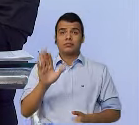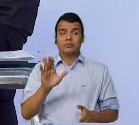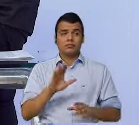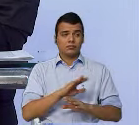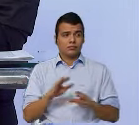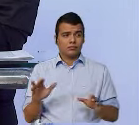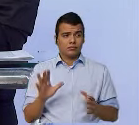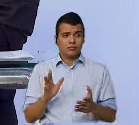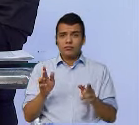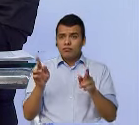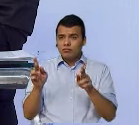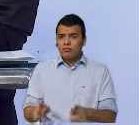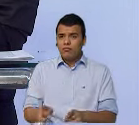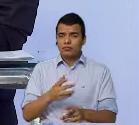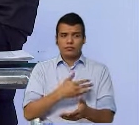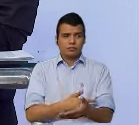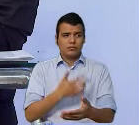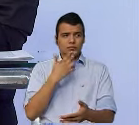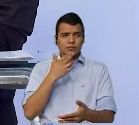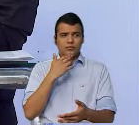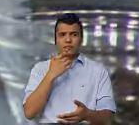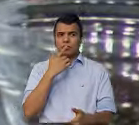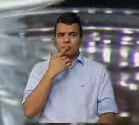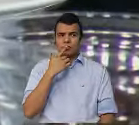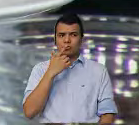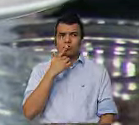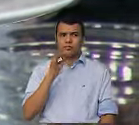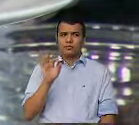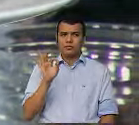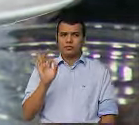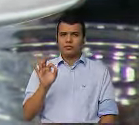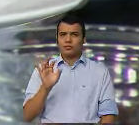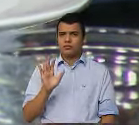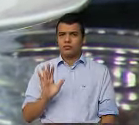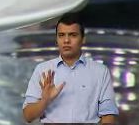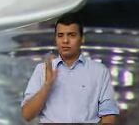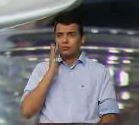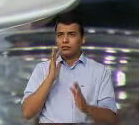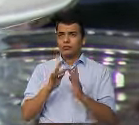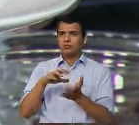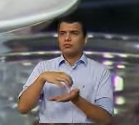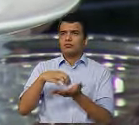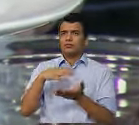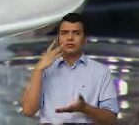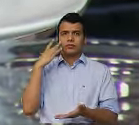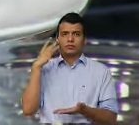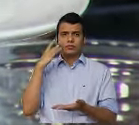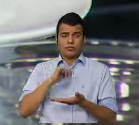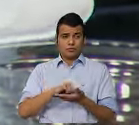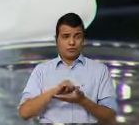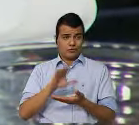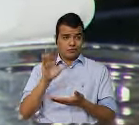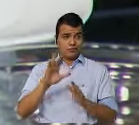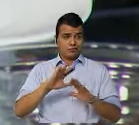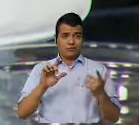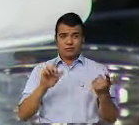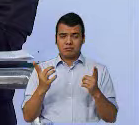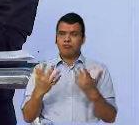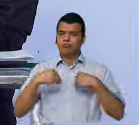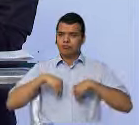un diabético se lo come, tiene un sabor como cualquier postre natural. Dulce. Aporta